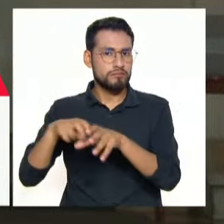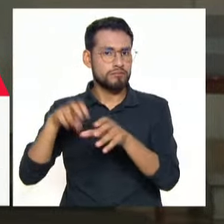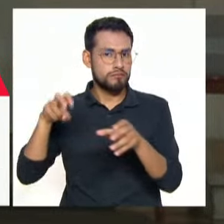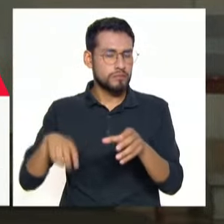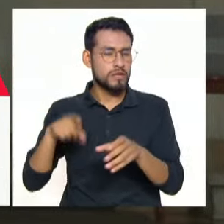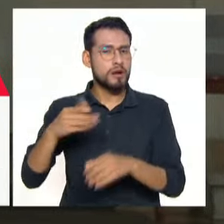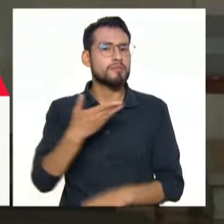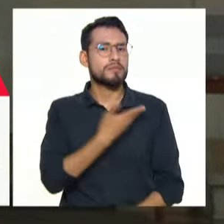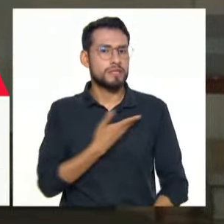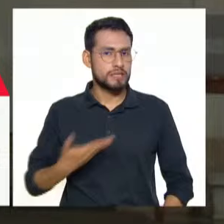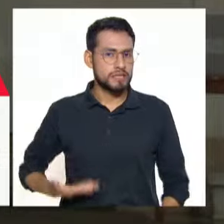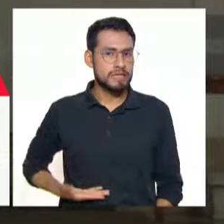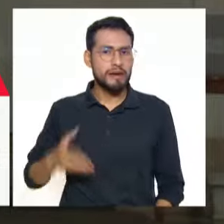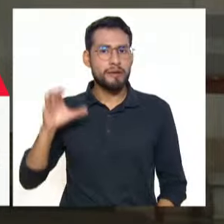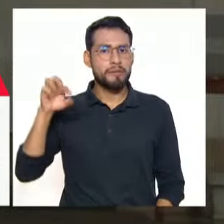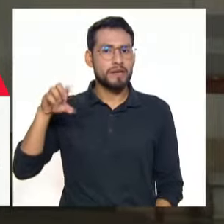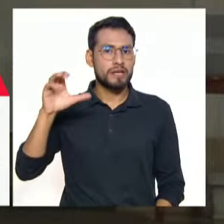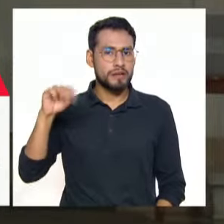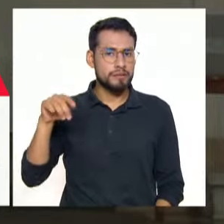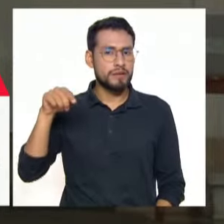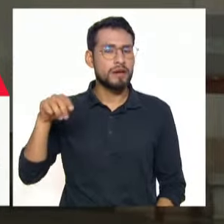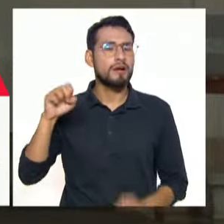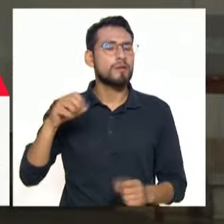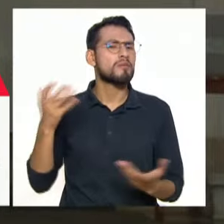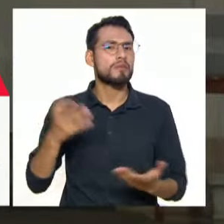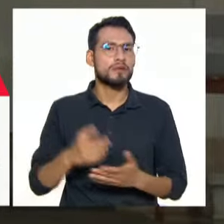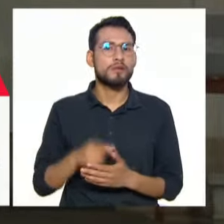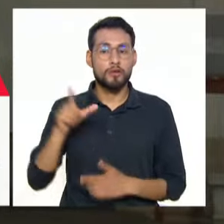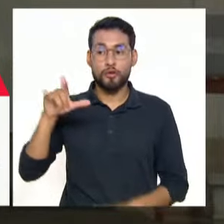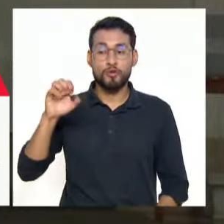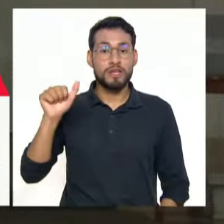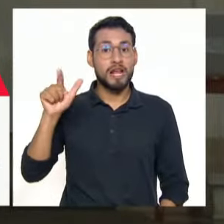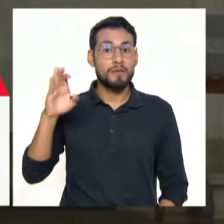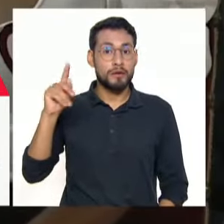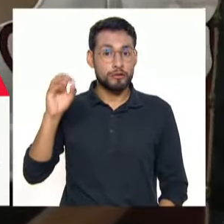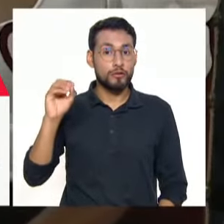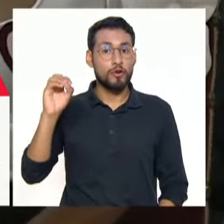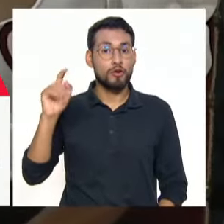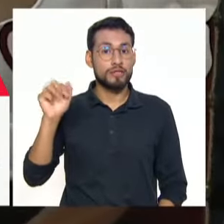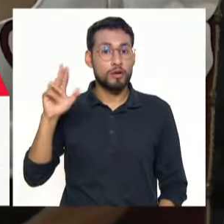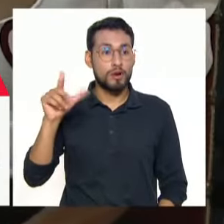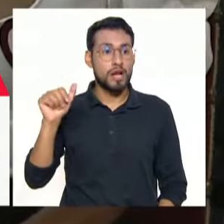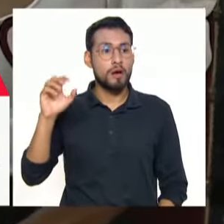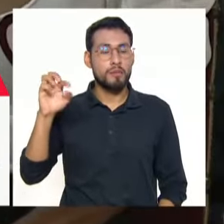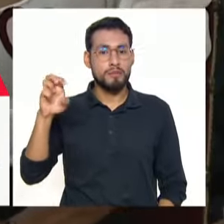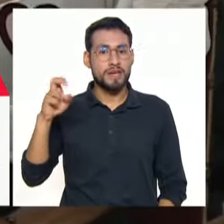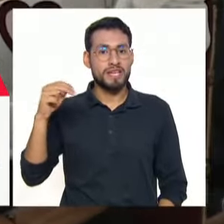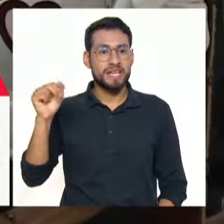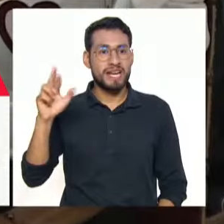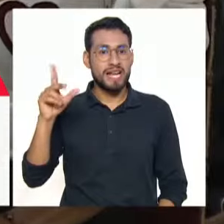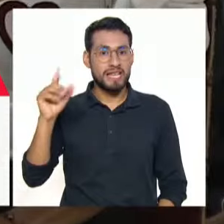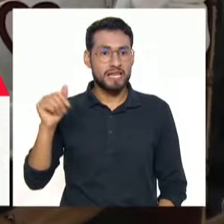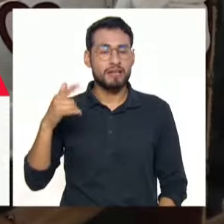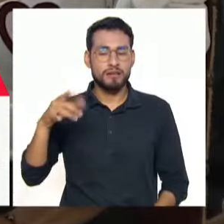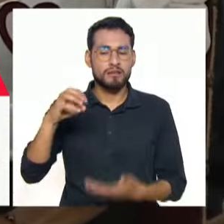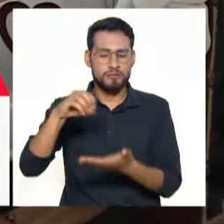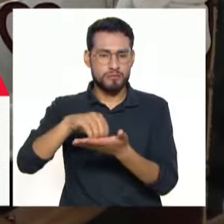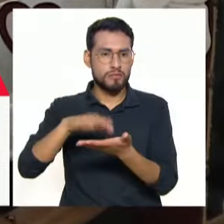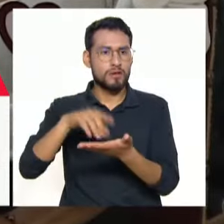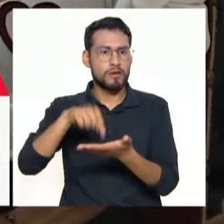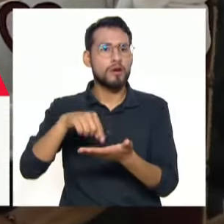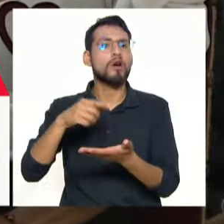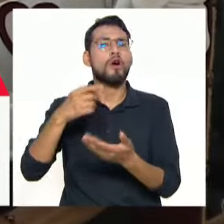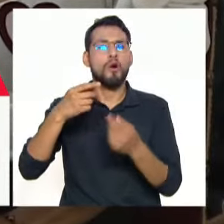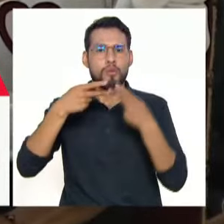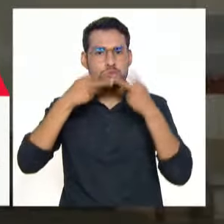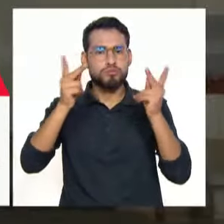cargo de Presidente del Consejo de Ministros formule el señor Luis Alberto Tarola Peñaranda. Regístrese, comuníquese y